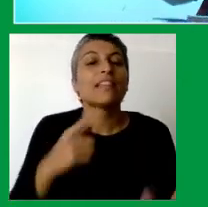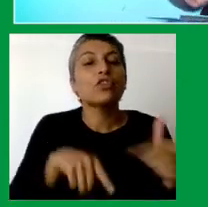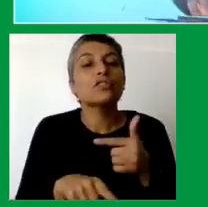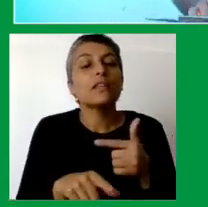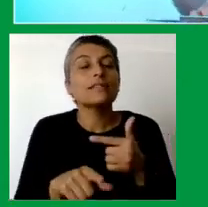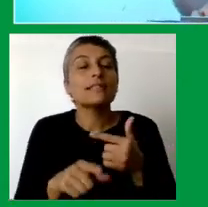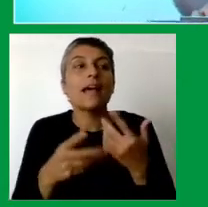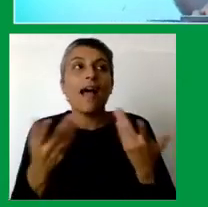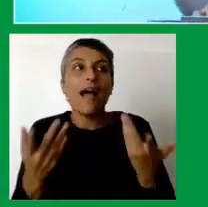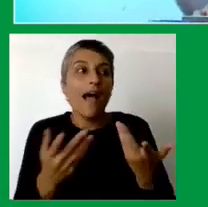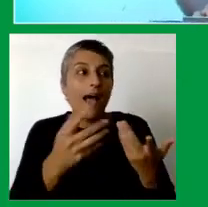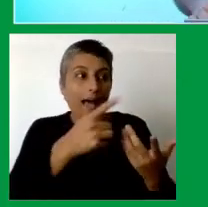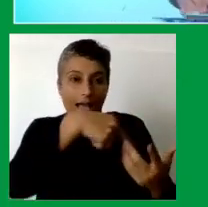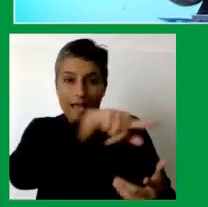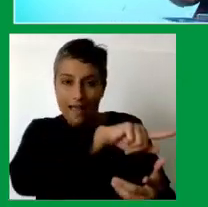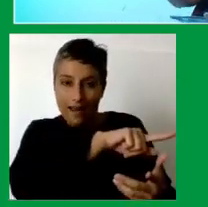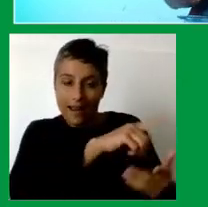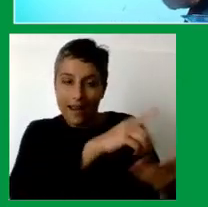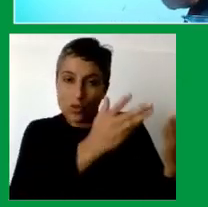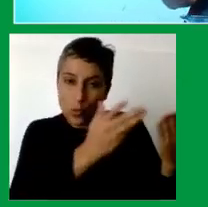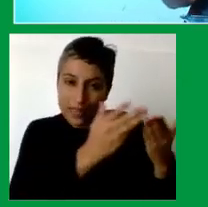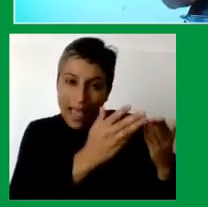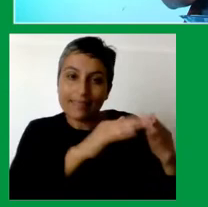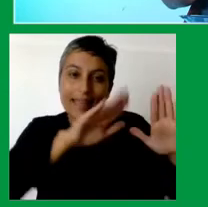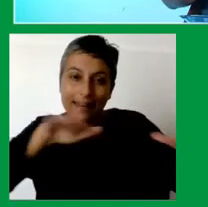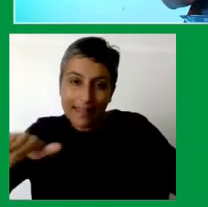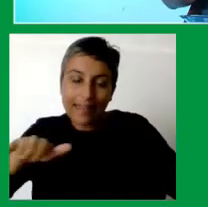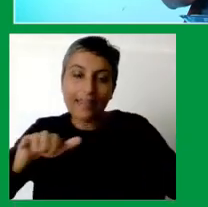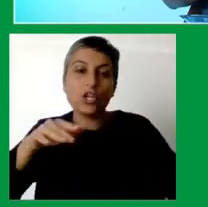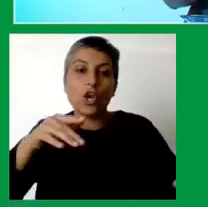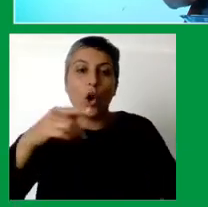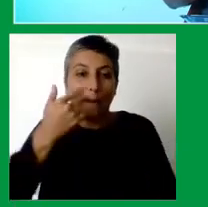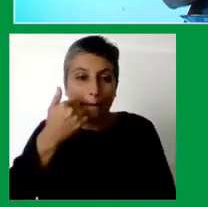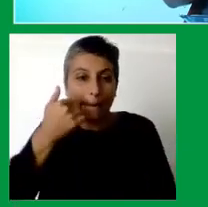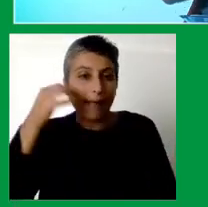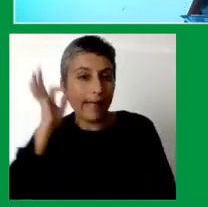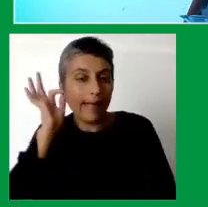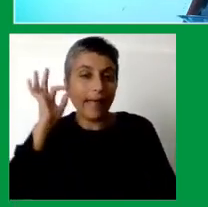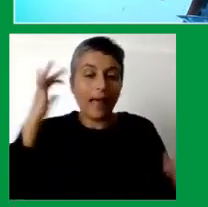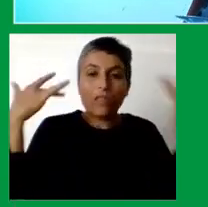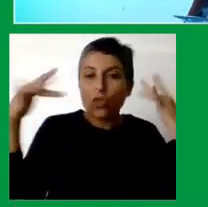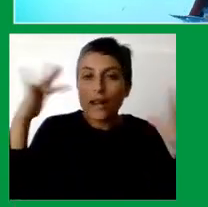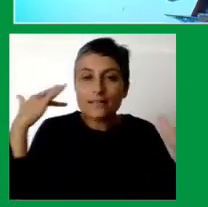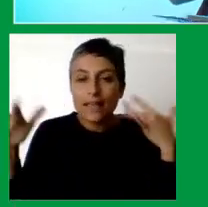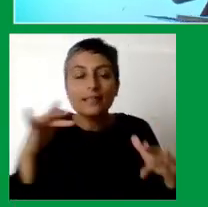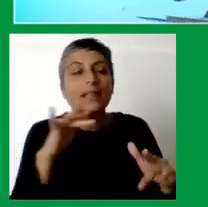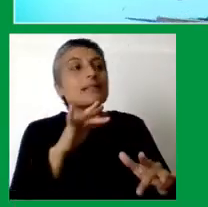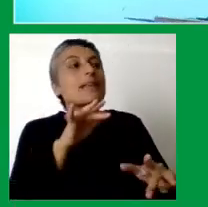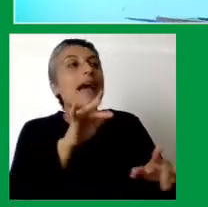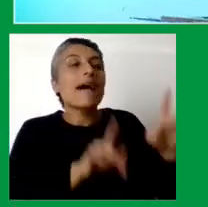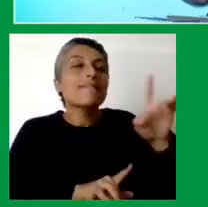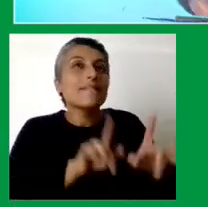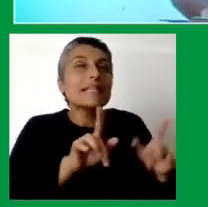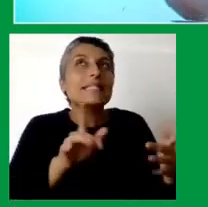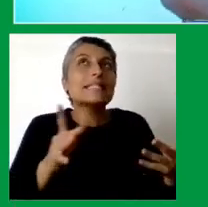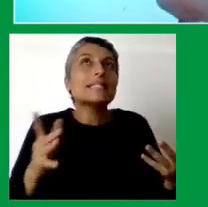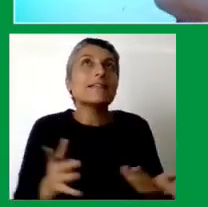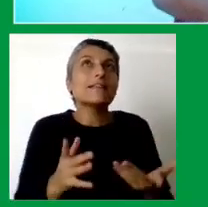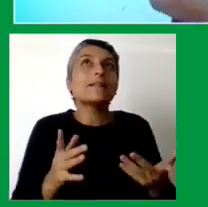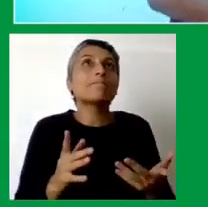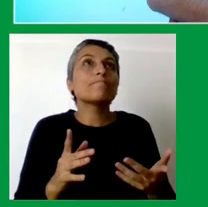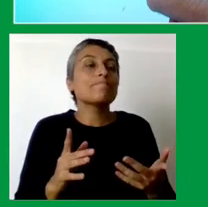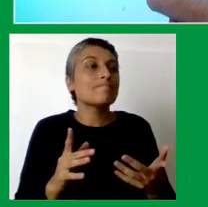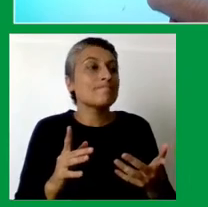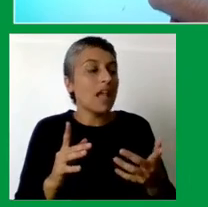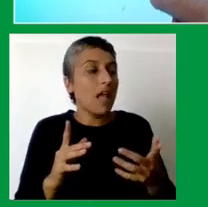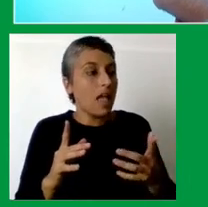y adolescentes, cuando muchas veces nuestro circular por esos medios, ¿no?